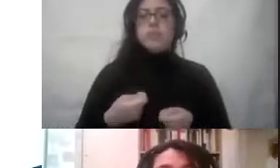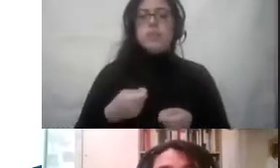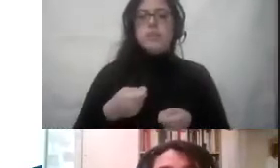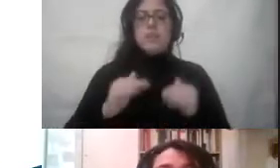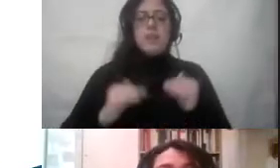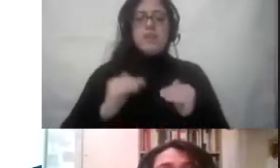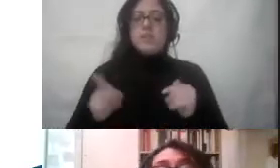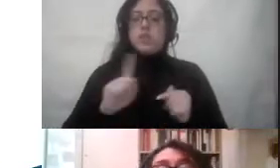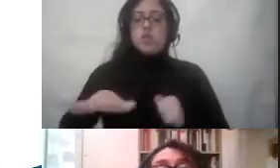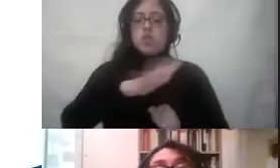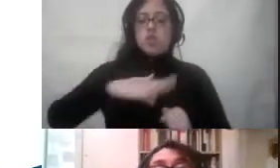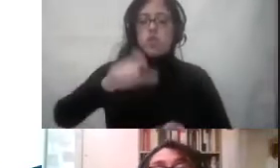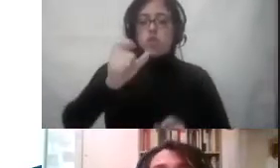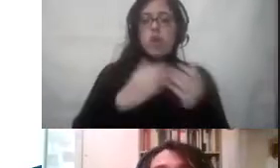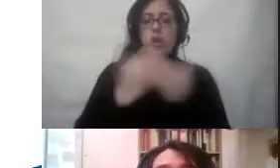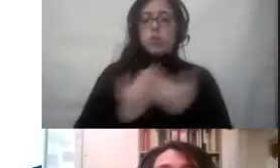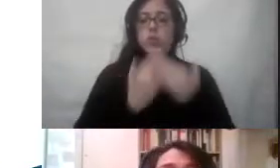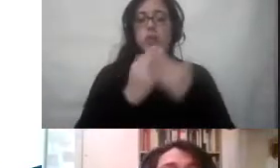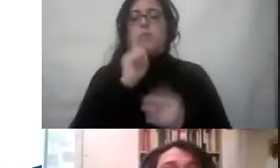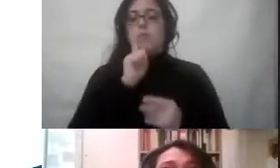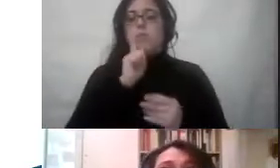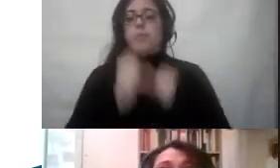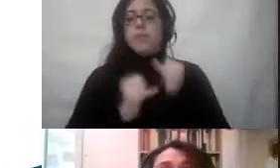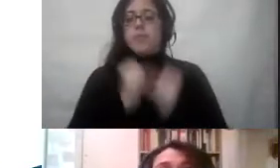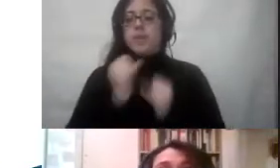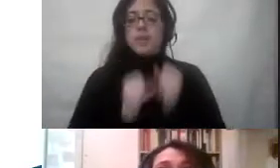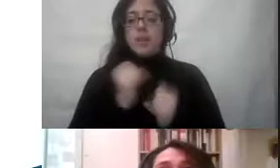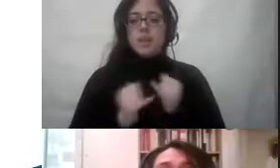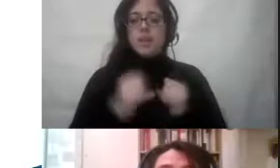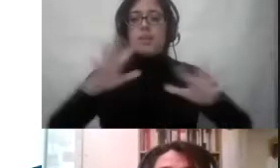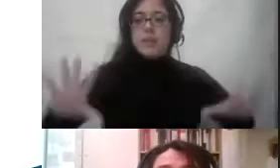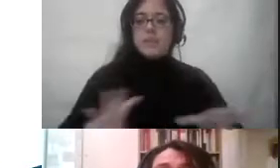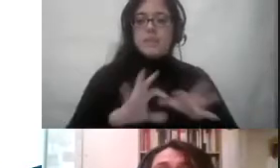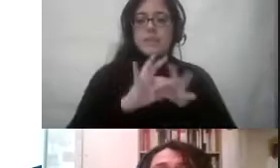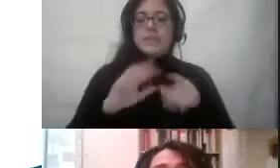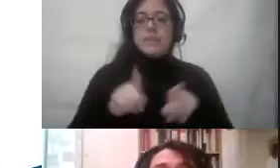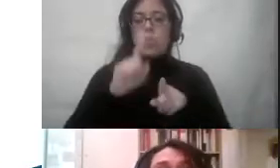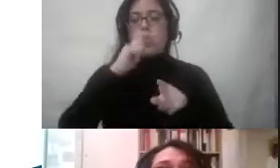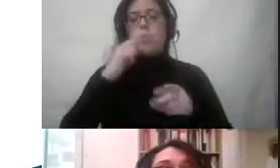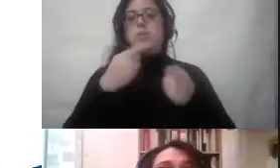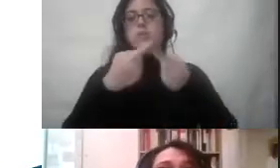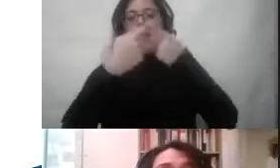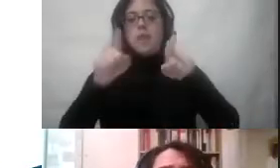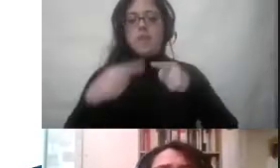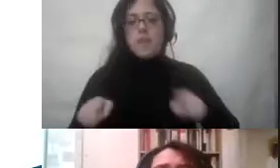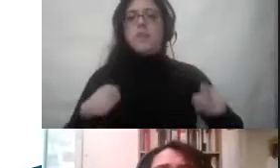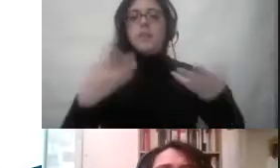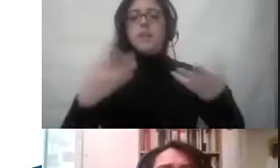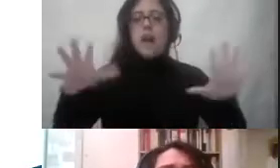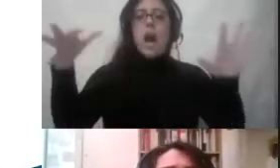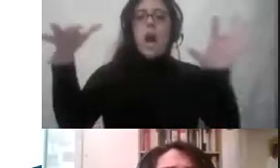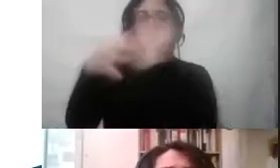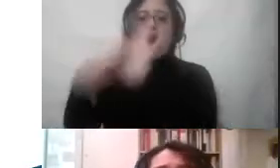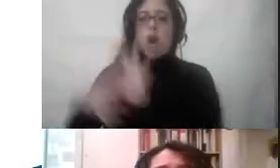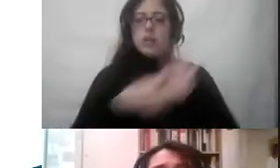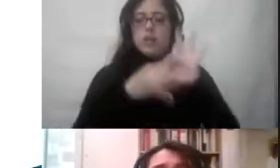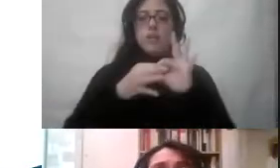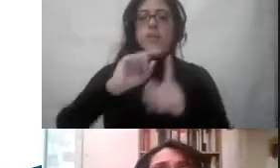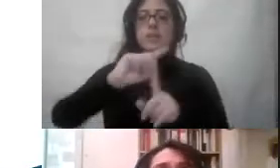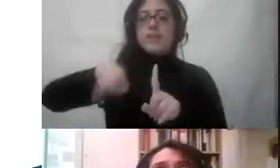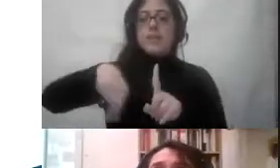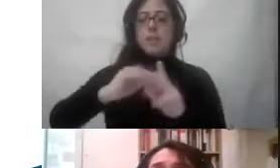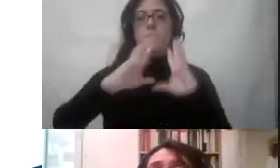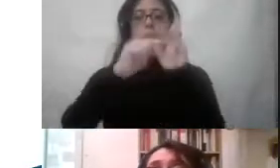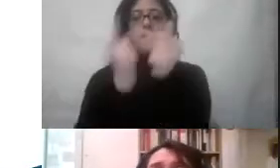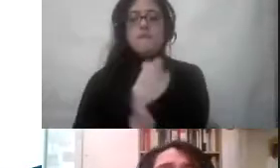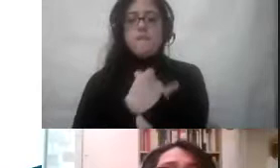estudiantes cuentan con internet, que estamos relacionados a diversos niveles de conectividad, y que además las familias